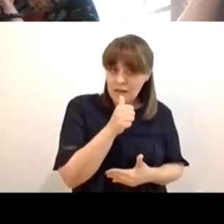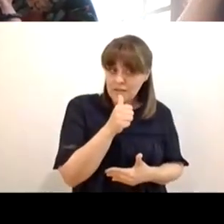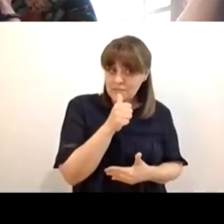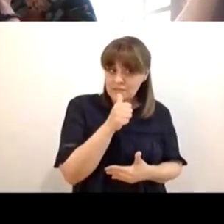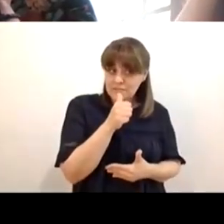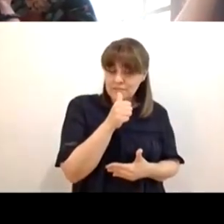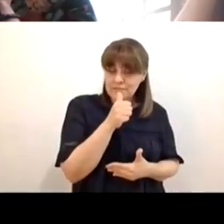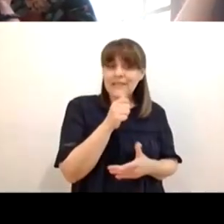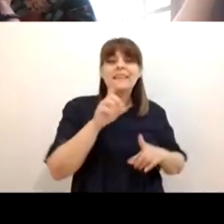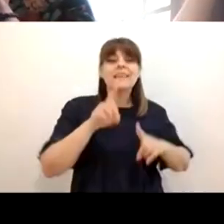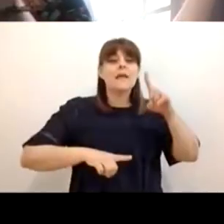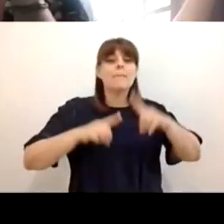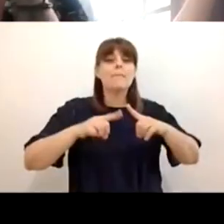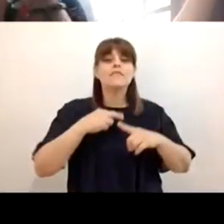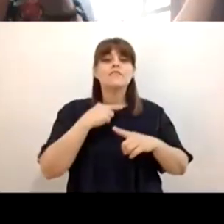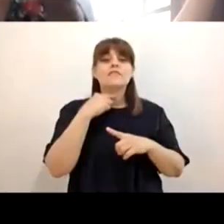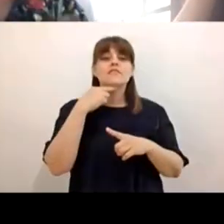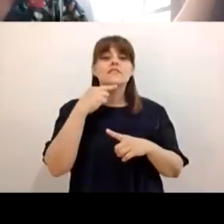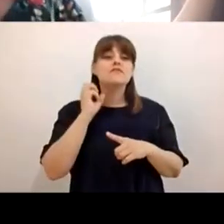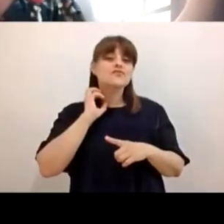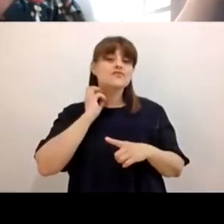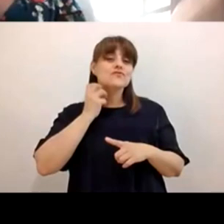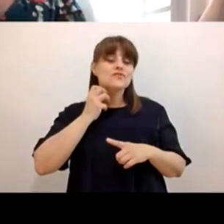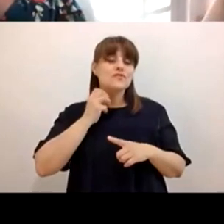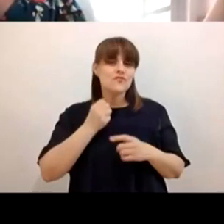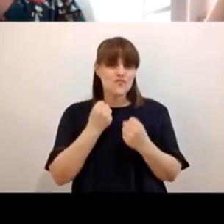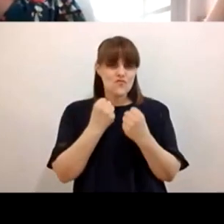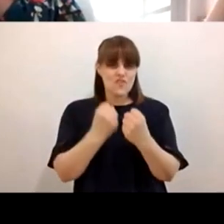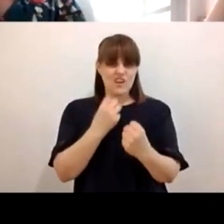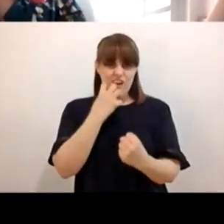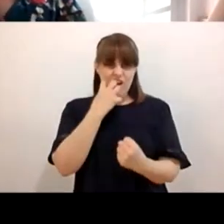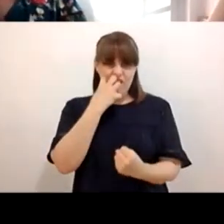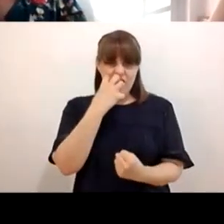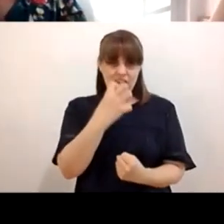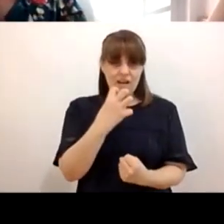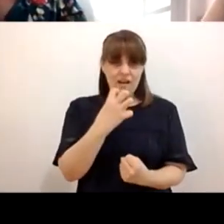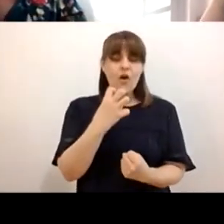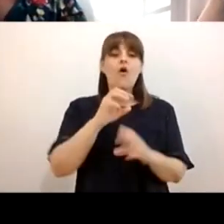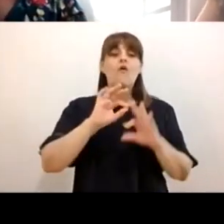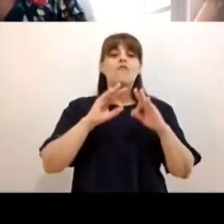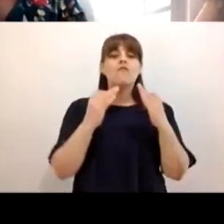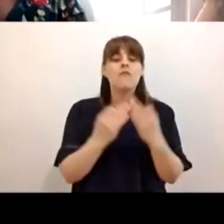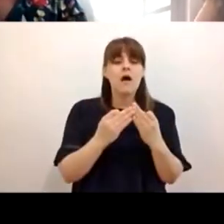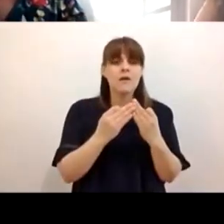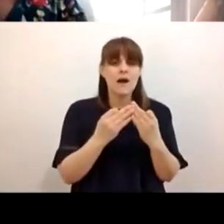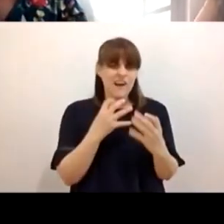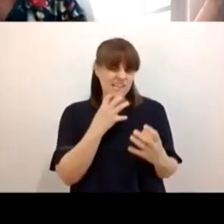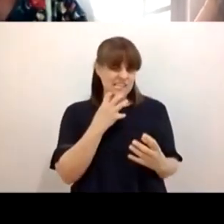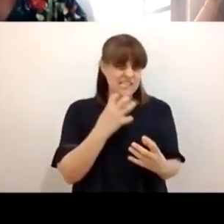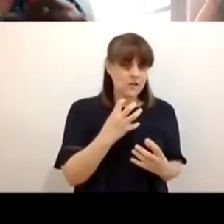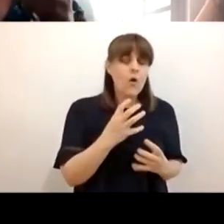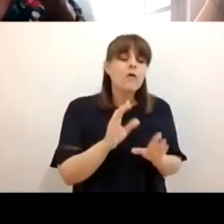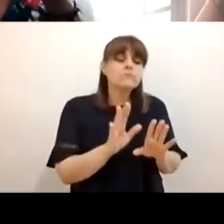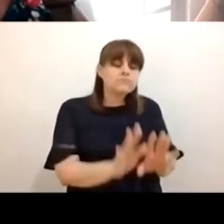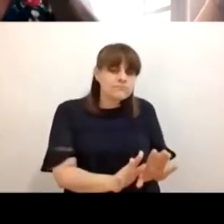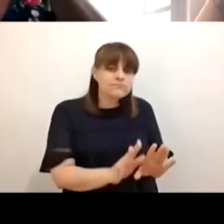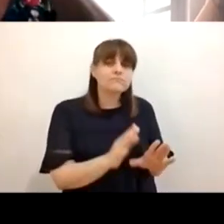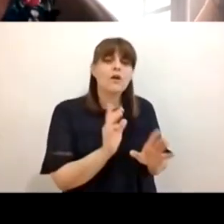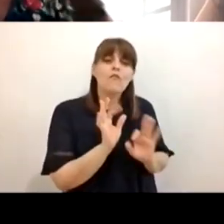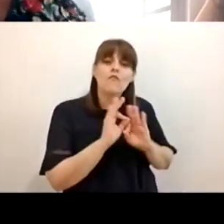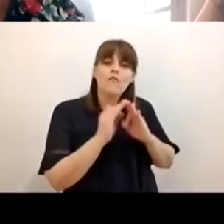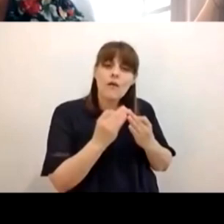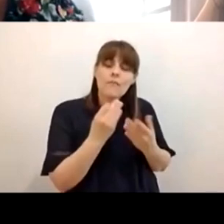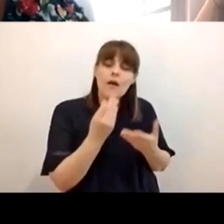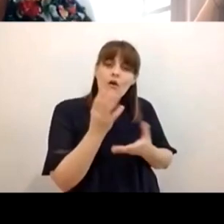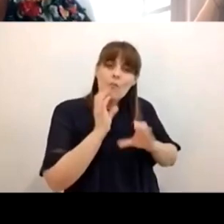decibeles que empleamos cuando hablamos con las criaturas esto tiene que ver con